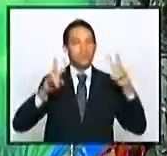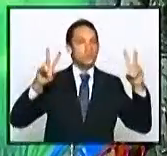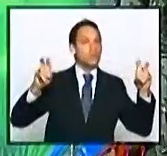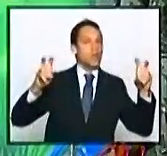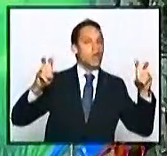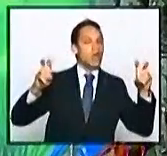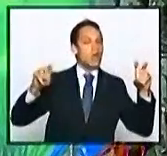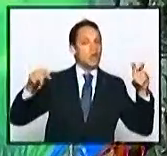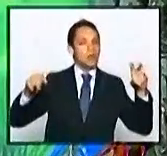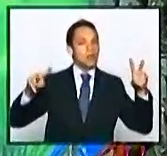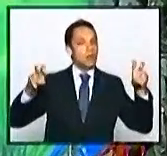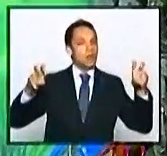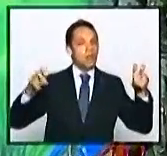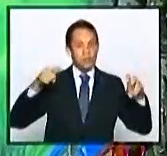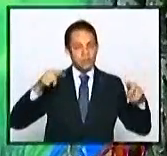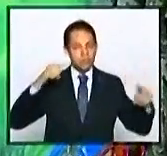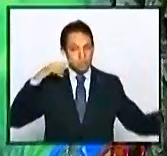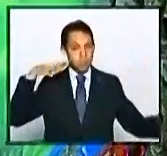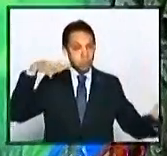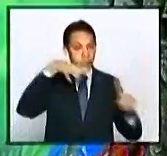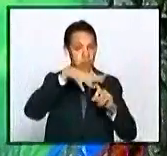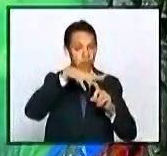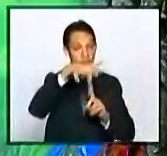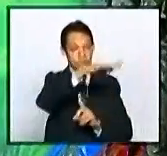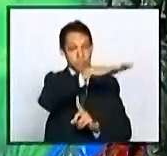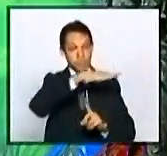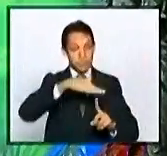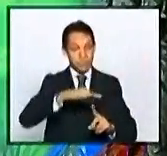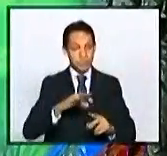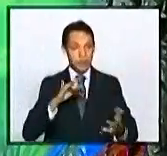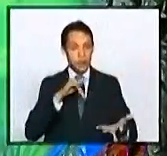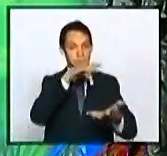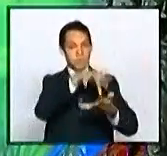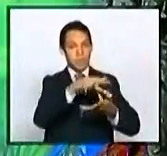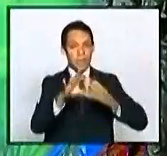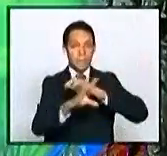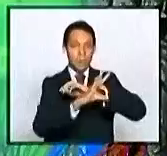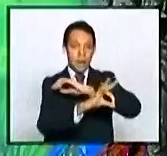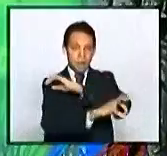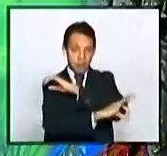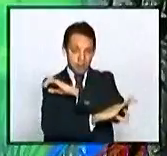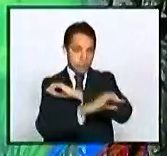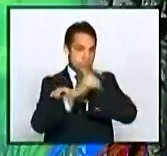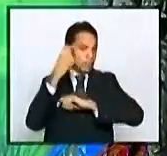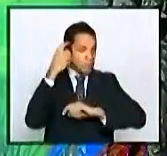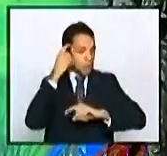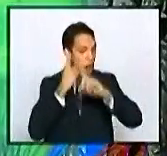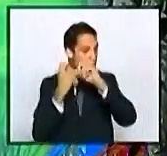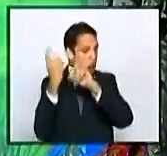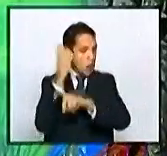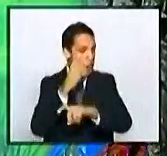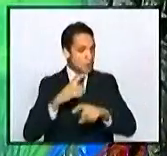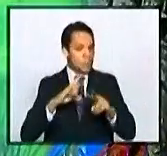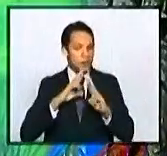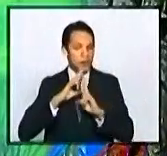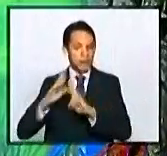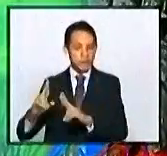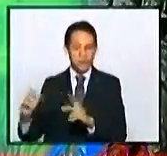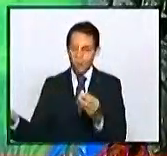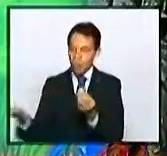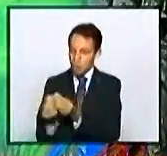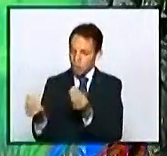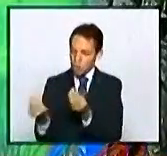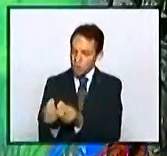de este factor tan importante de la consulta médica, que es la psicoterapia, el acompañamiento del paciente,